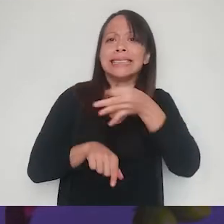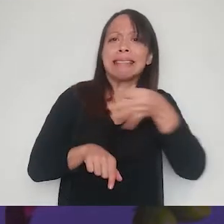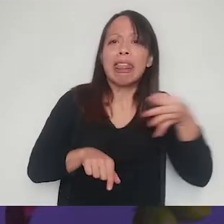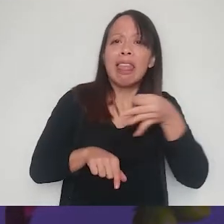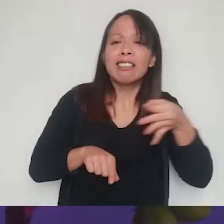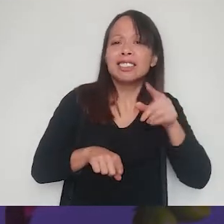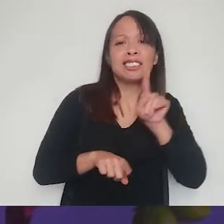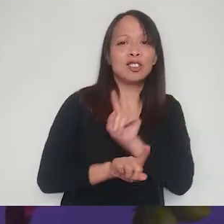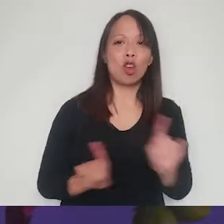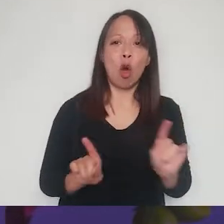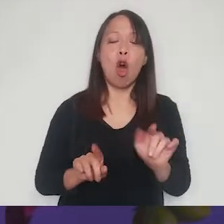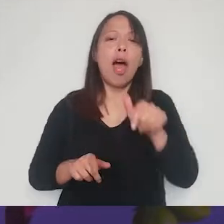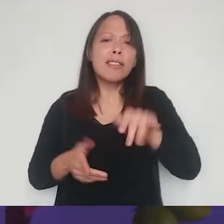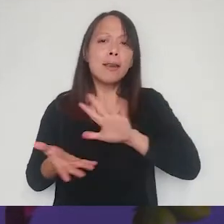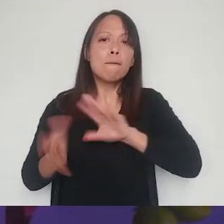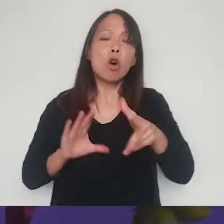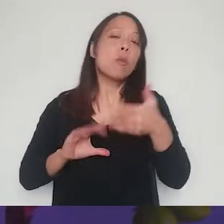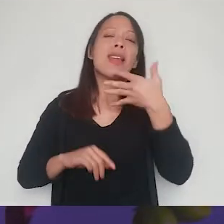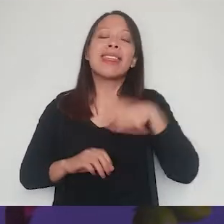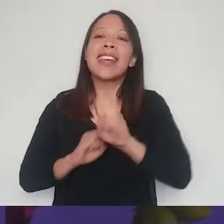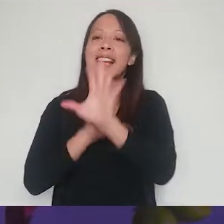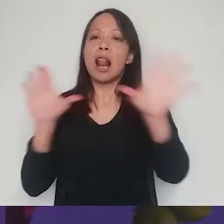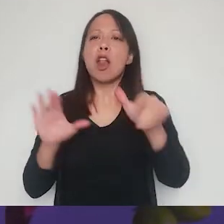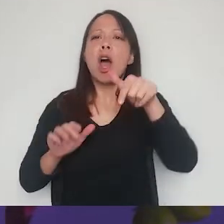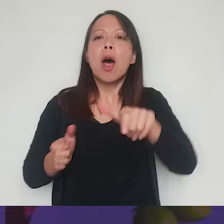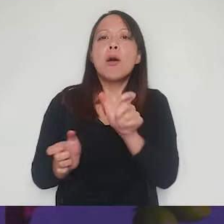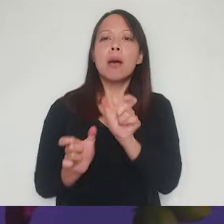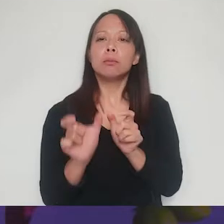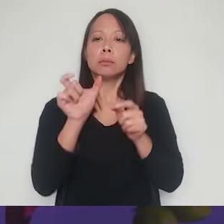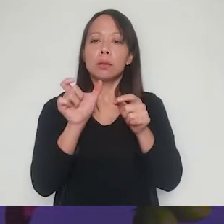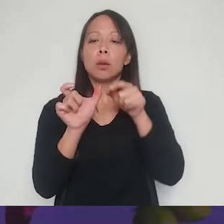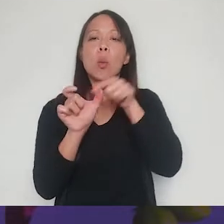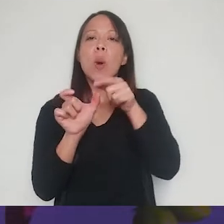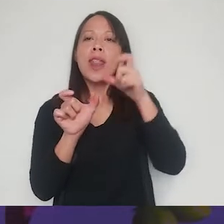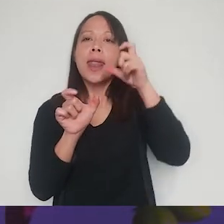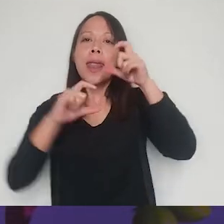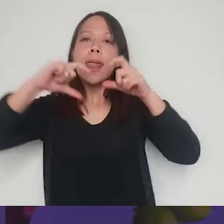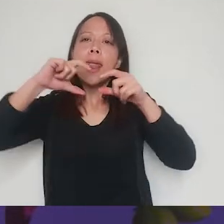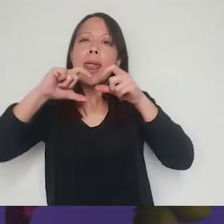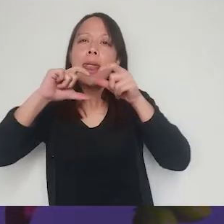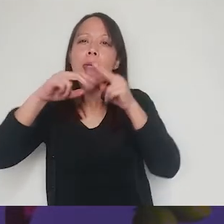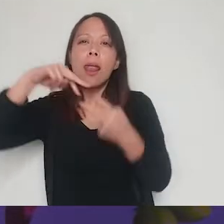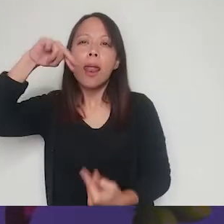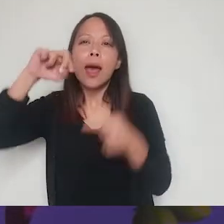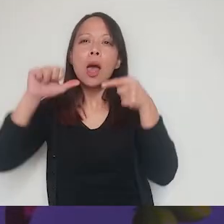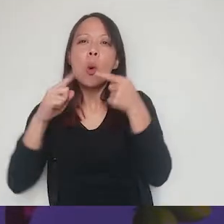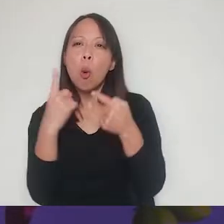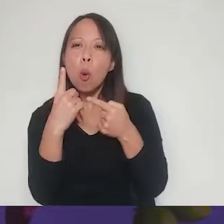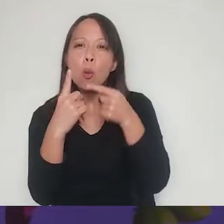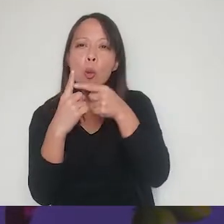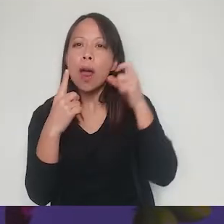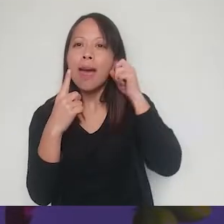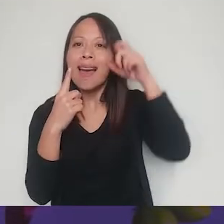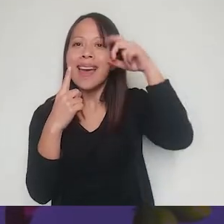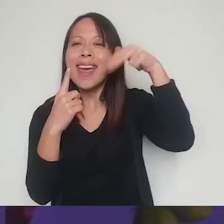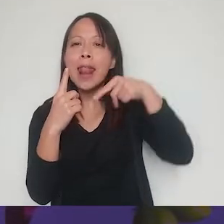Entonces, el viejo concepto de que cada gen es capaz de codificar una proteína hoy está totalmente reemplazado por el hecho de que cada